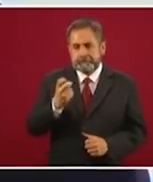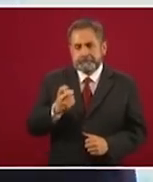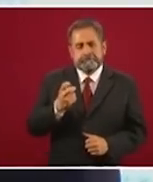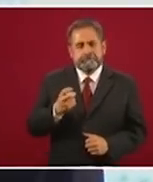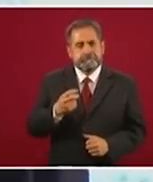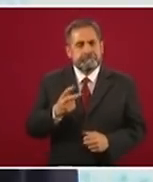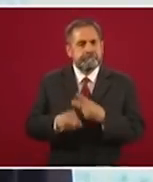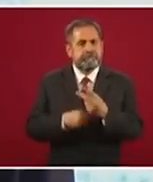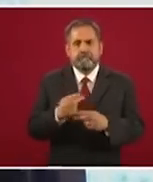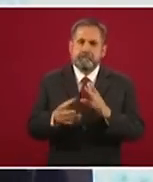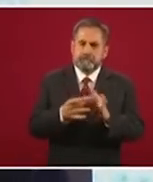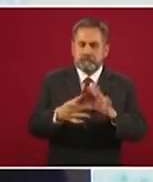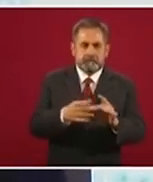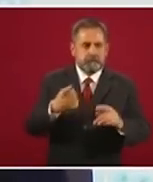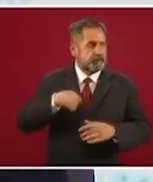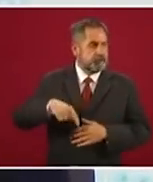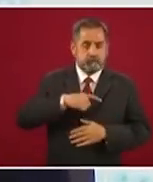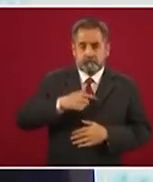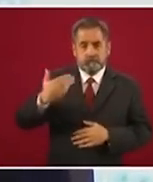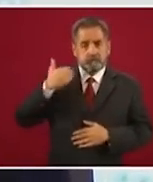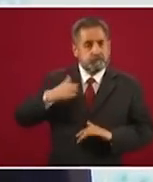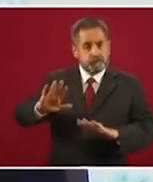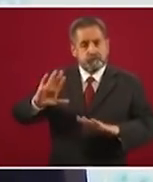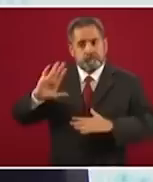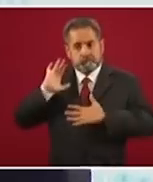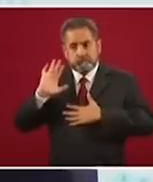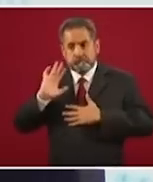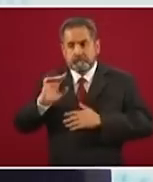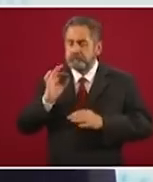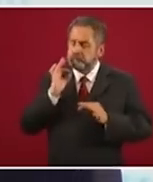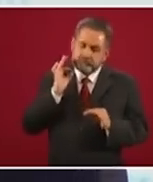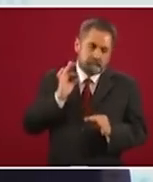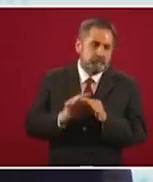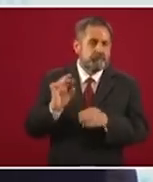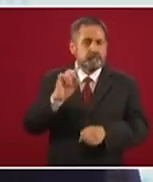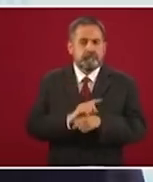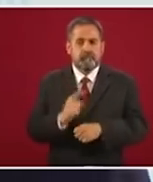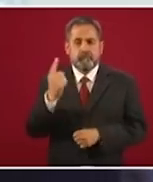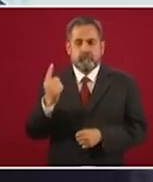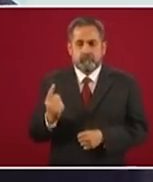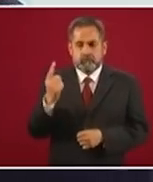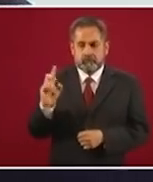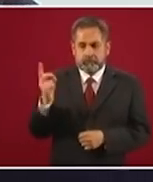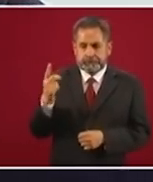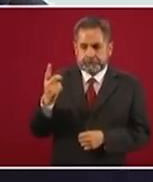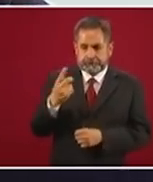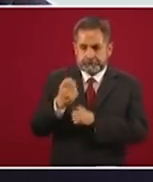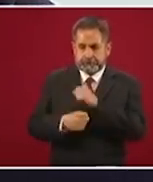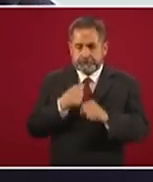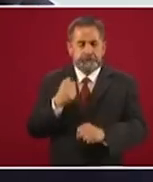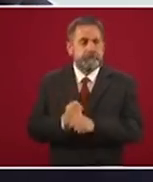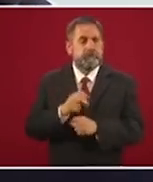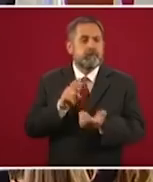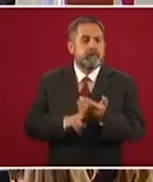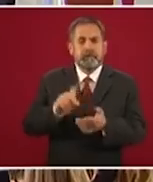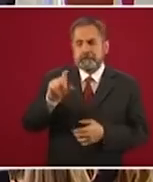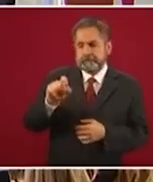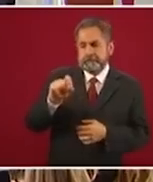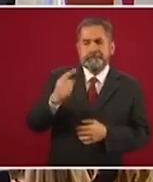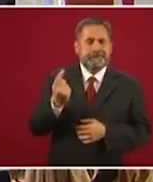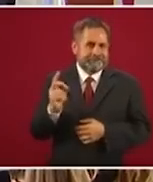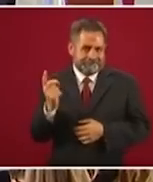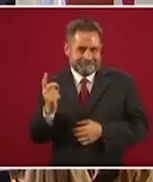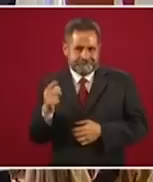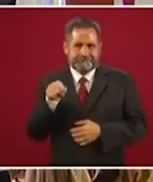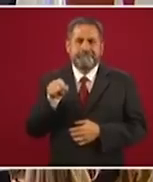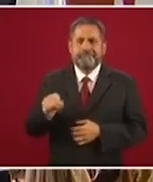y como hemos comprometido, a más tardar el primero de diciembre de este año, 2020, vamos a tener a